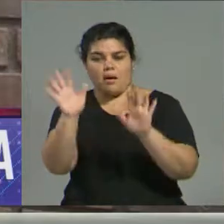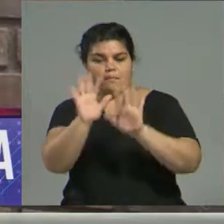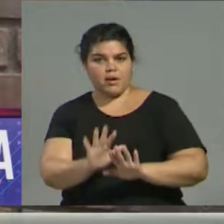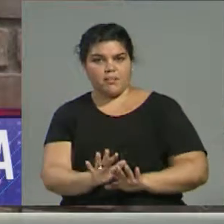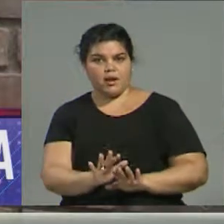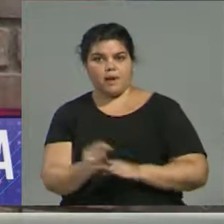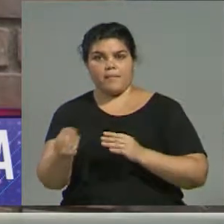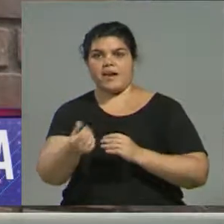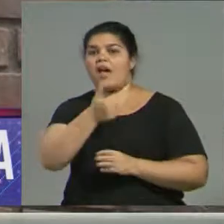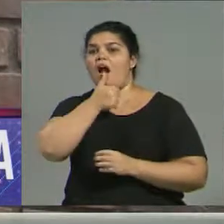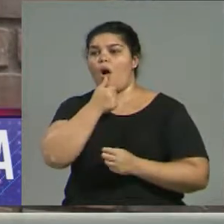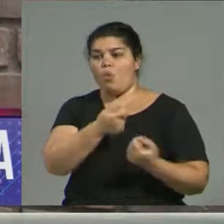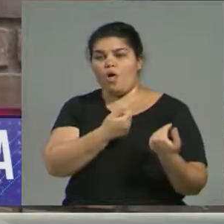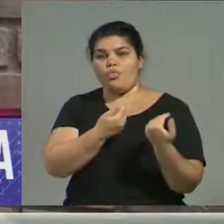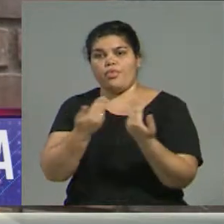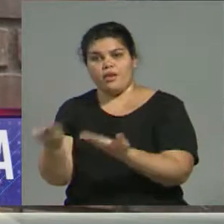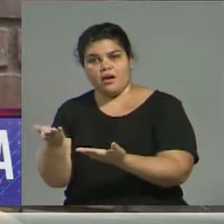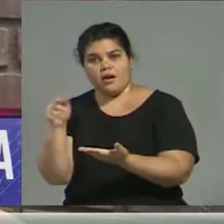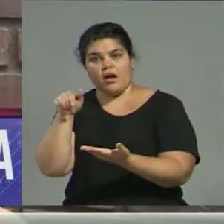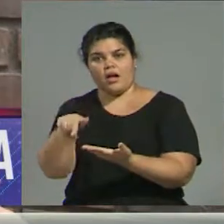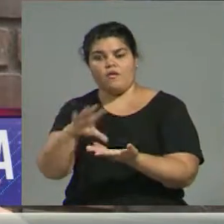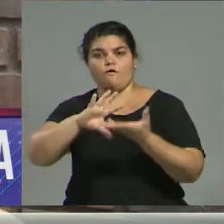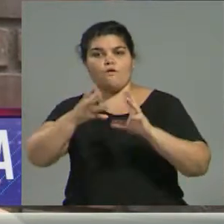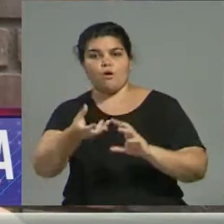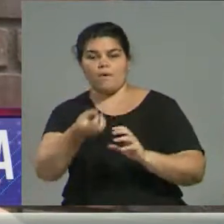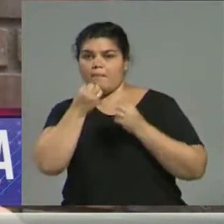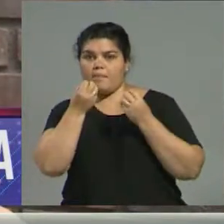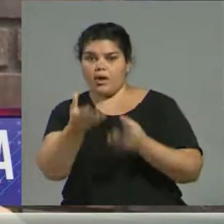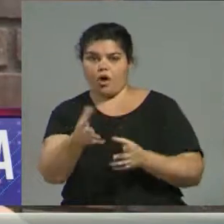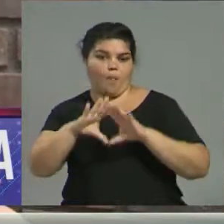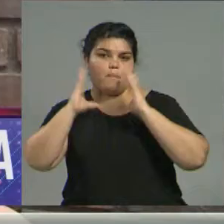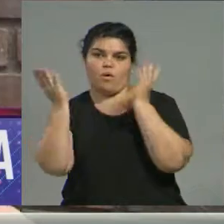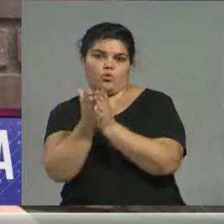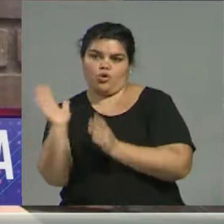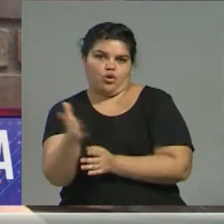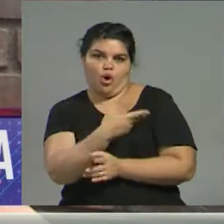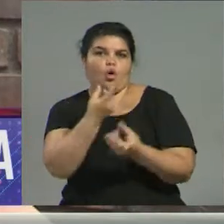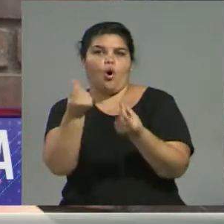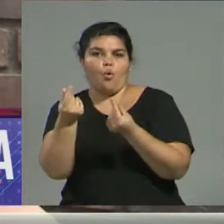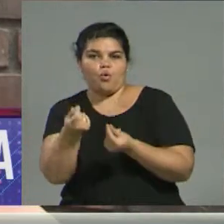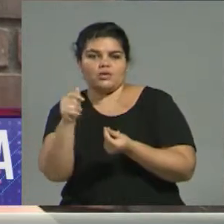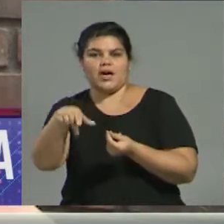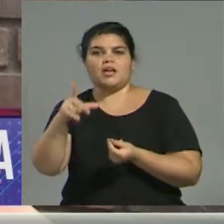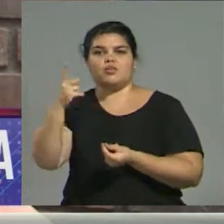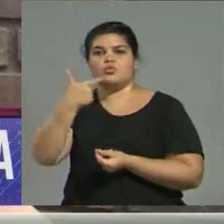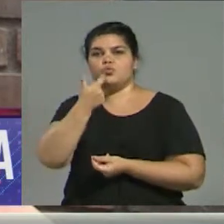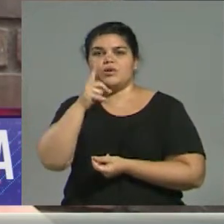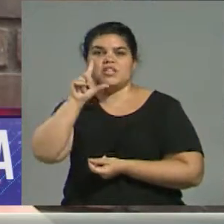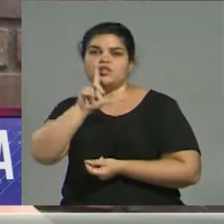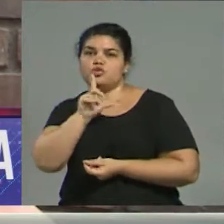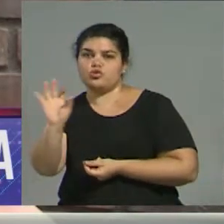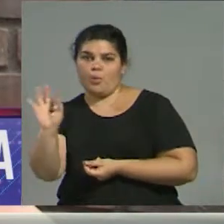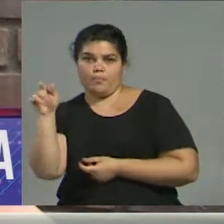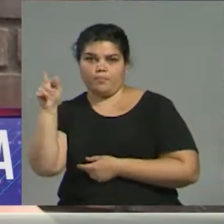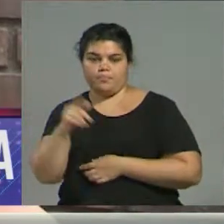el caudal necesario con el método más utilizado en el mundo, que es el método hidrológico suizo, ¿no? Además